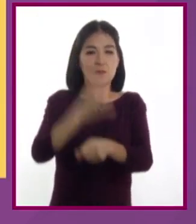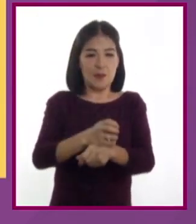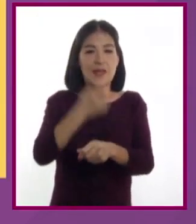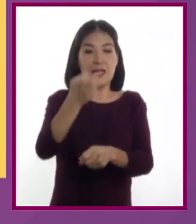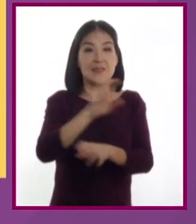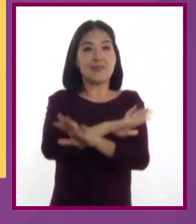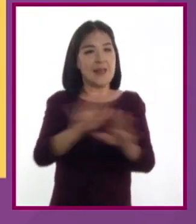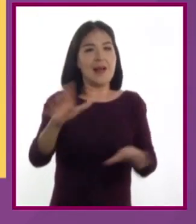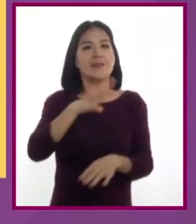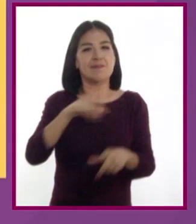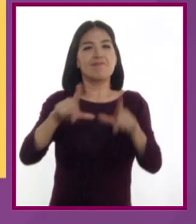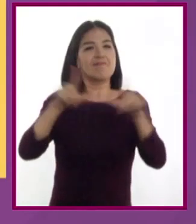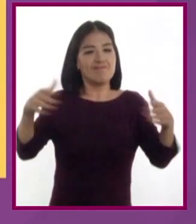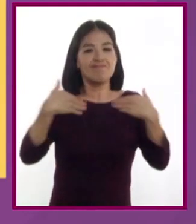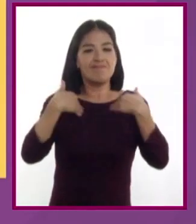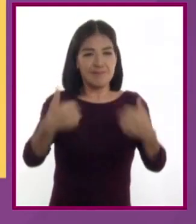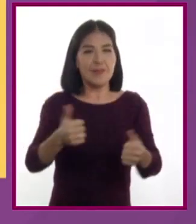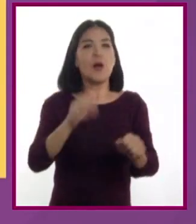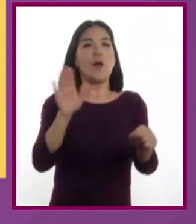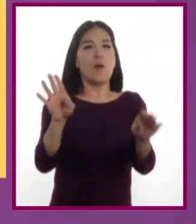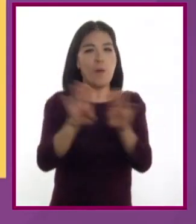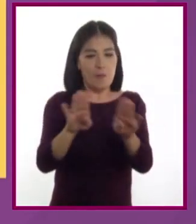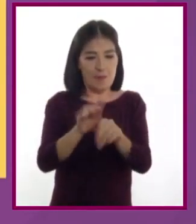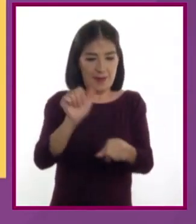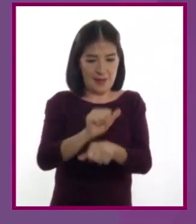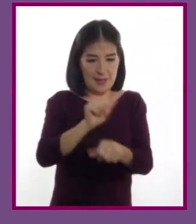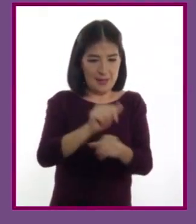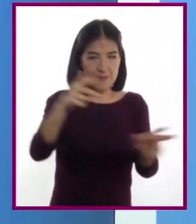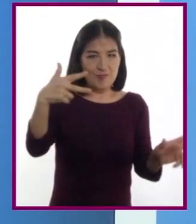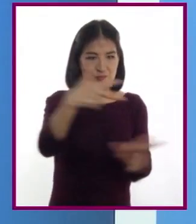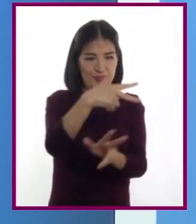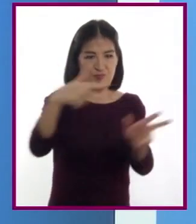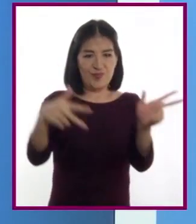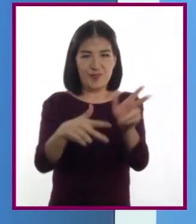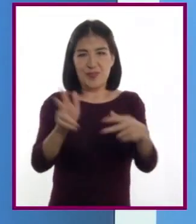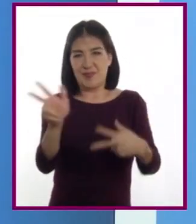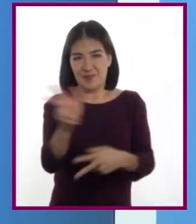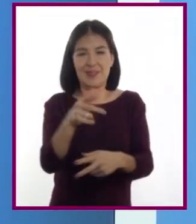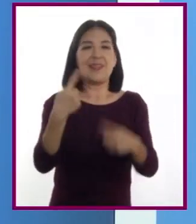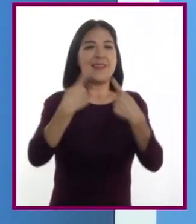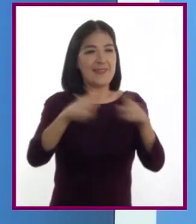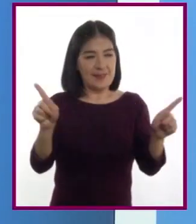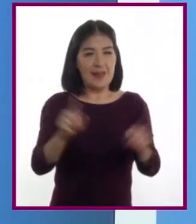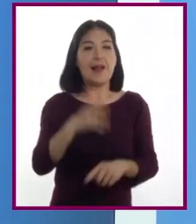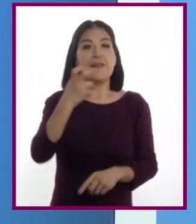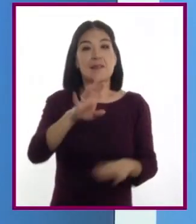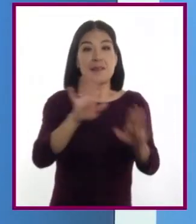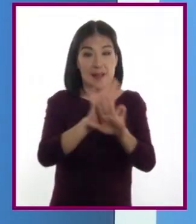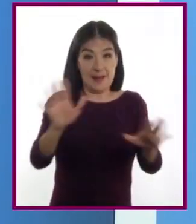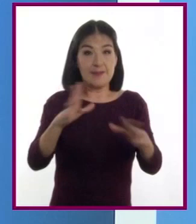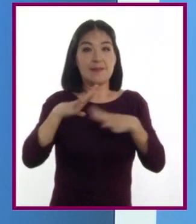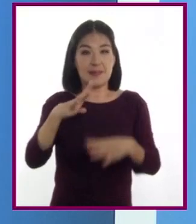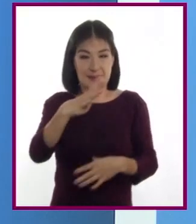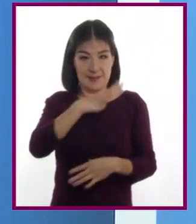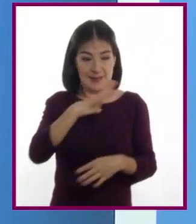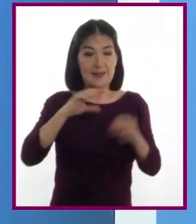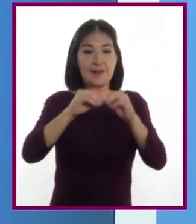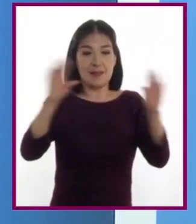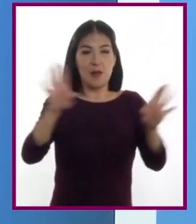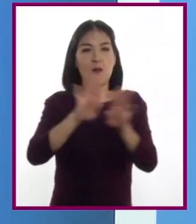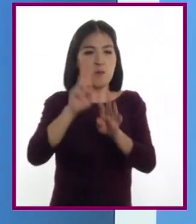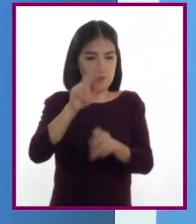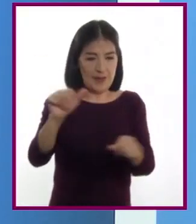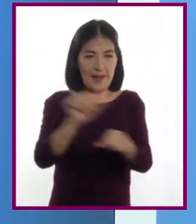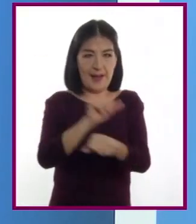tenemos listo y claro cómo se desplaza el móvil. Listo, ahora que ya conocemos los desplazamientos del móvil,